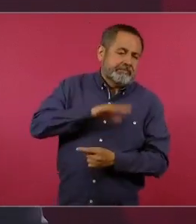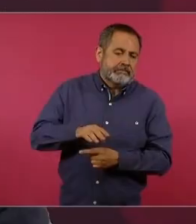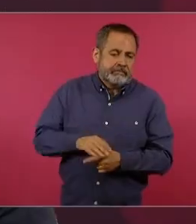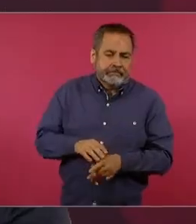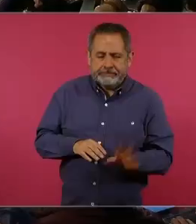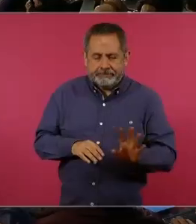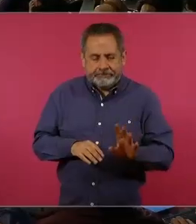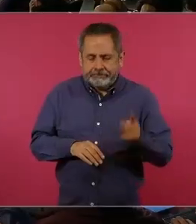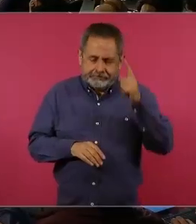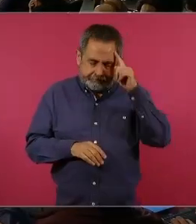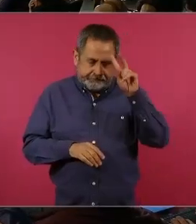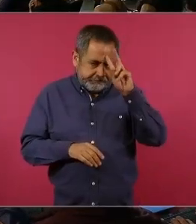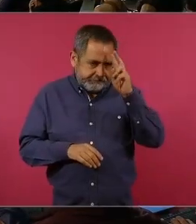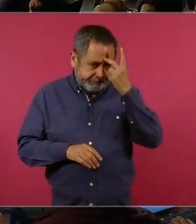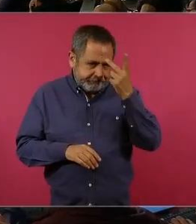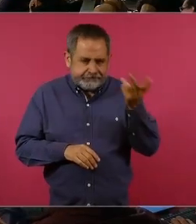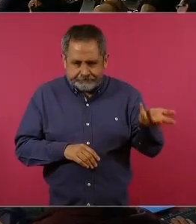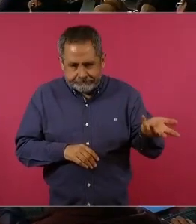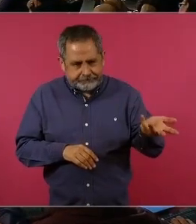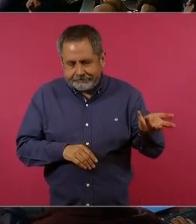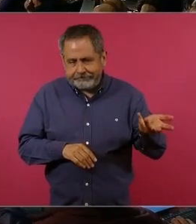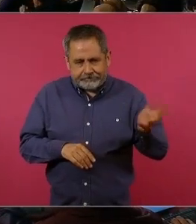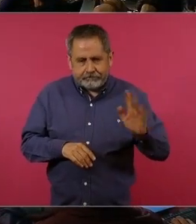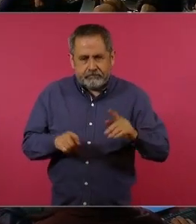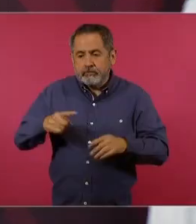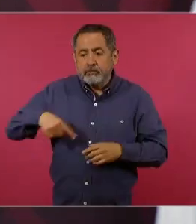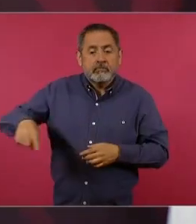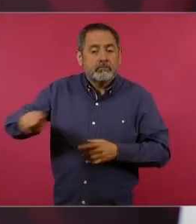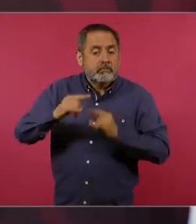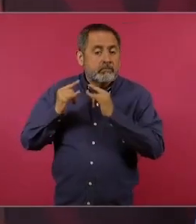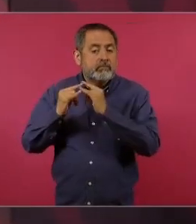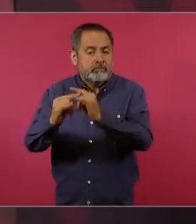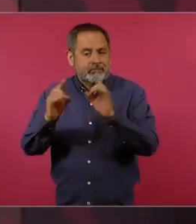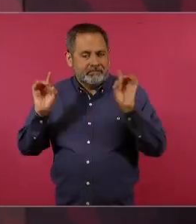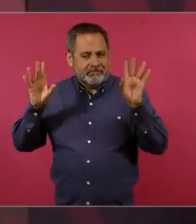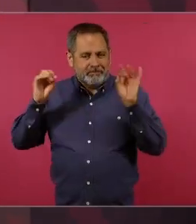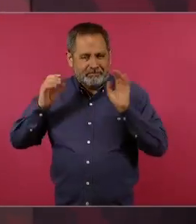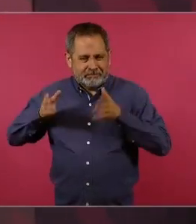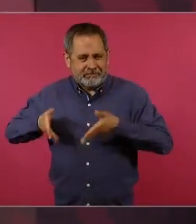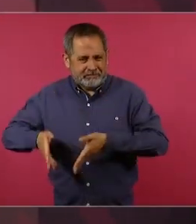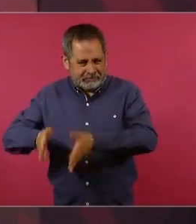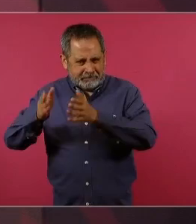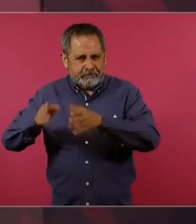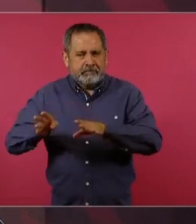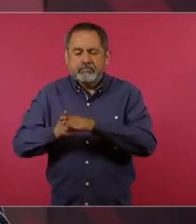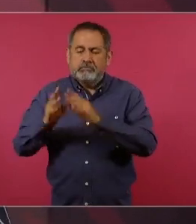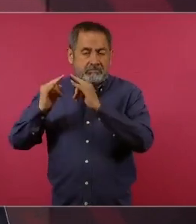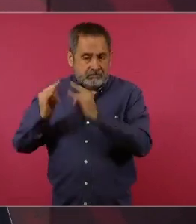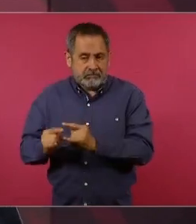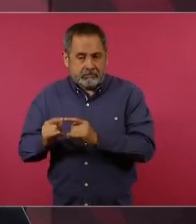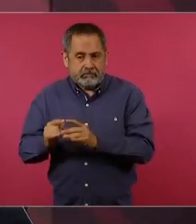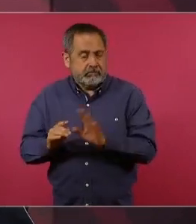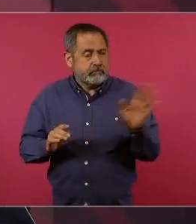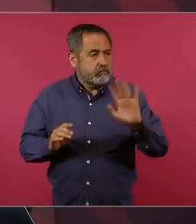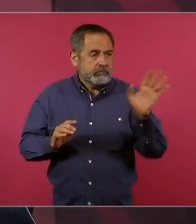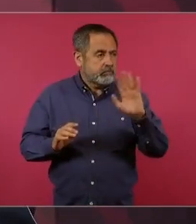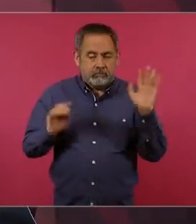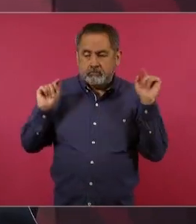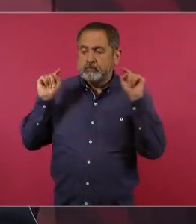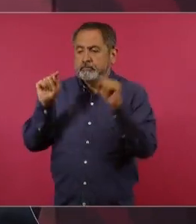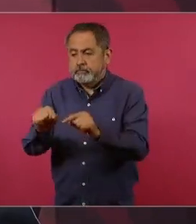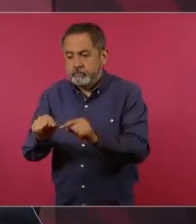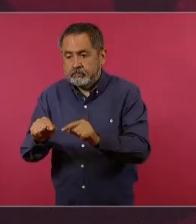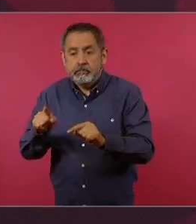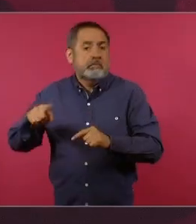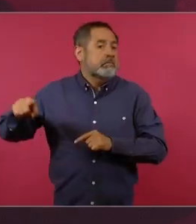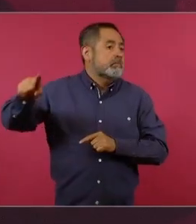No entendió que era una forma de darle un cauce a una